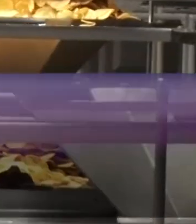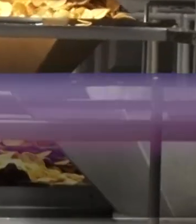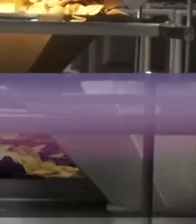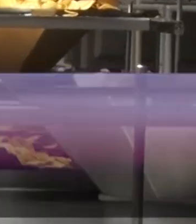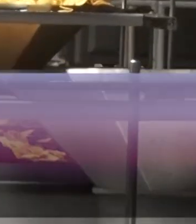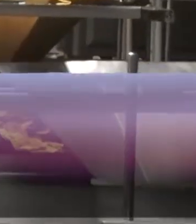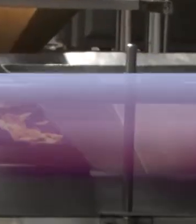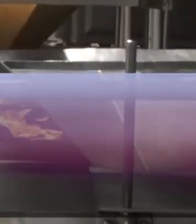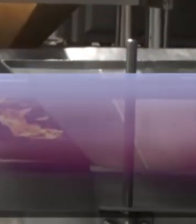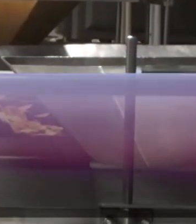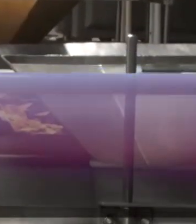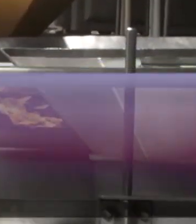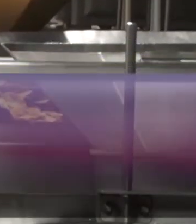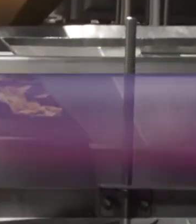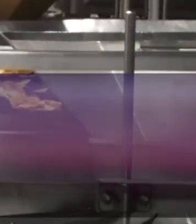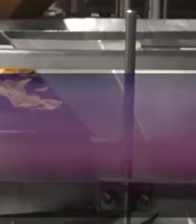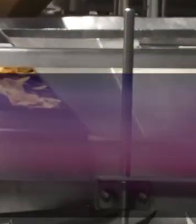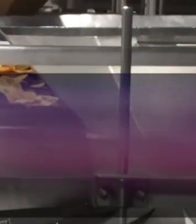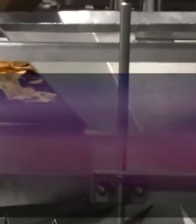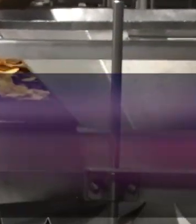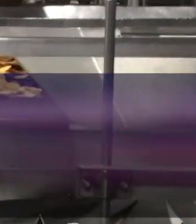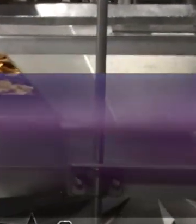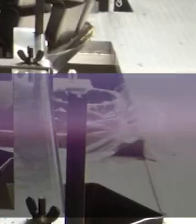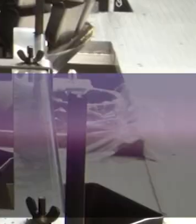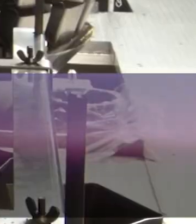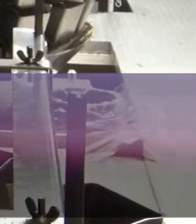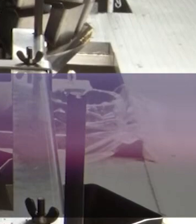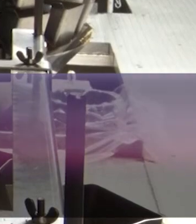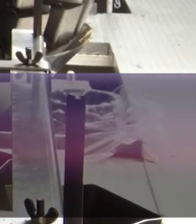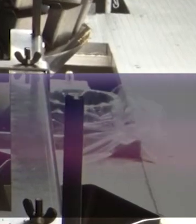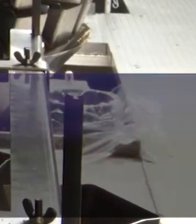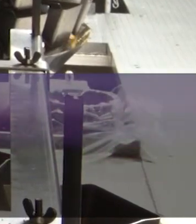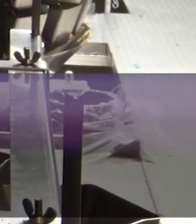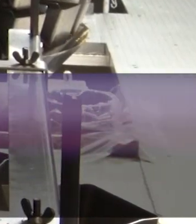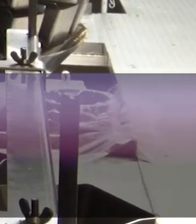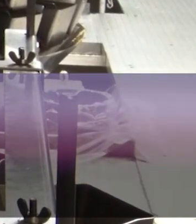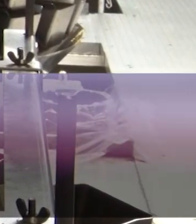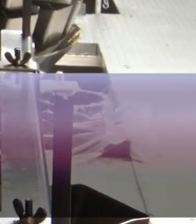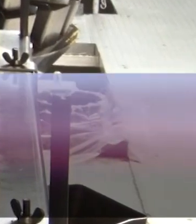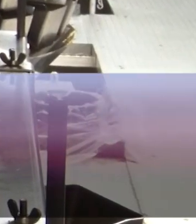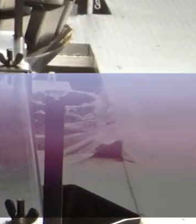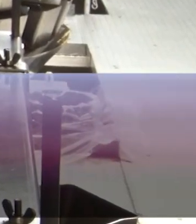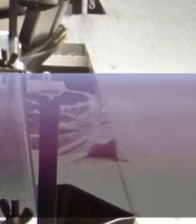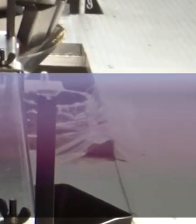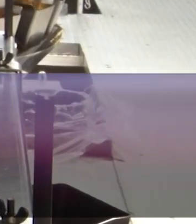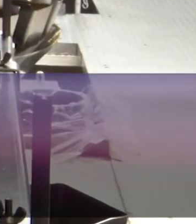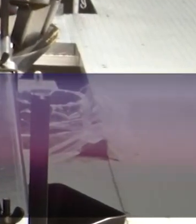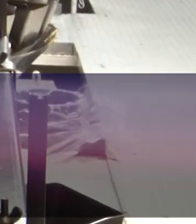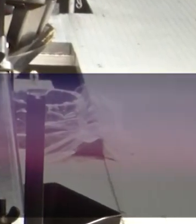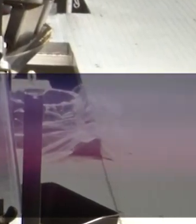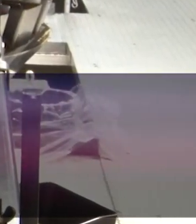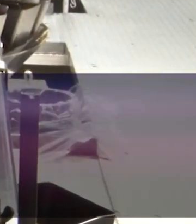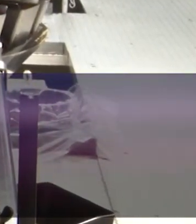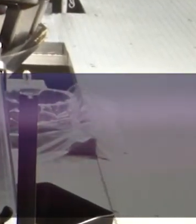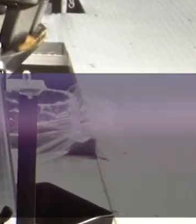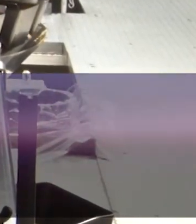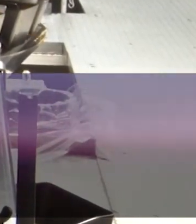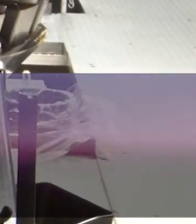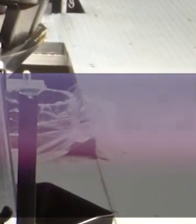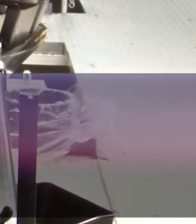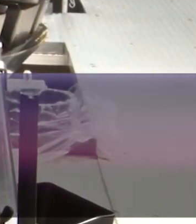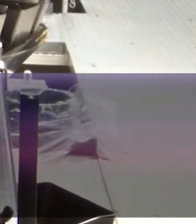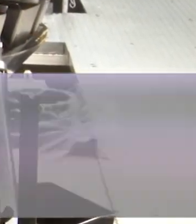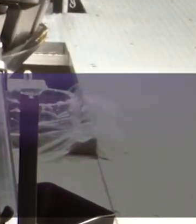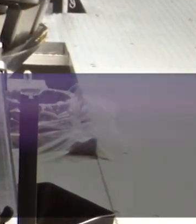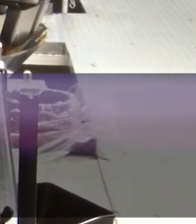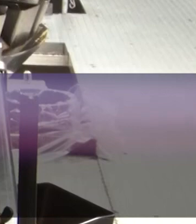atienda a los sectores más tradicionales y especialmente dedicados al sector interno. Tenemos una institucionalidad muy sólida para aquellos ligados con el sector externo,